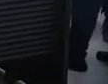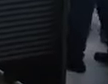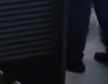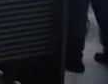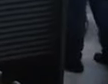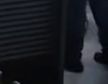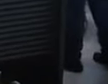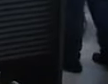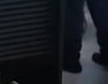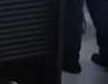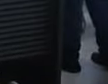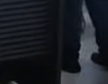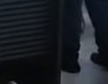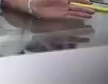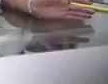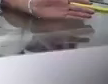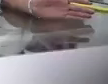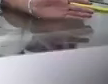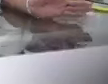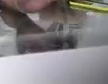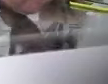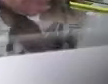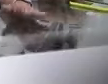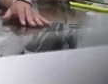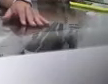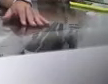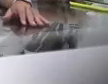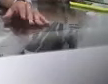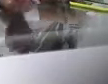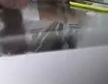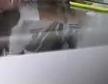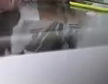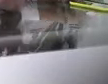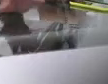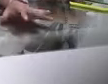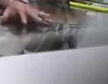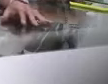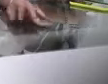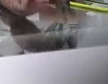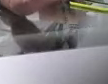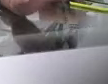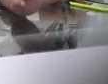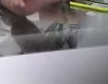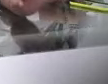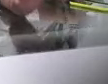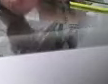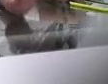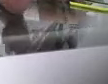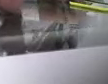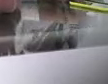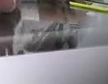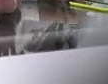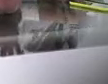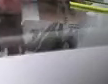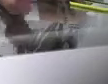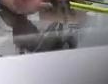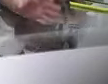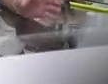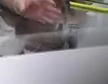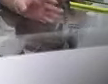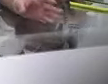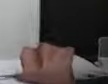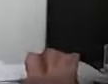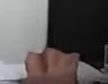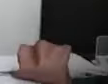operacional, administrativa y de pasivos, con modificación en la financiación de pasivo exigible y régimen de inversión de